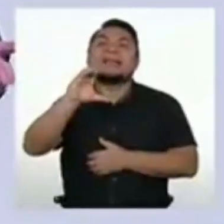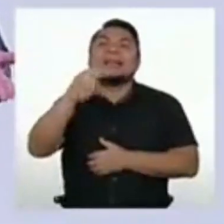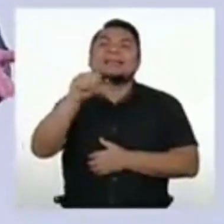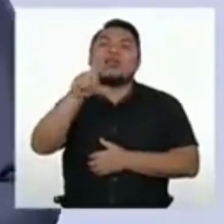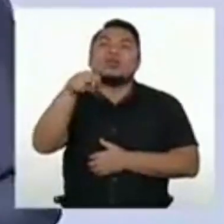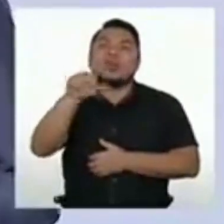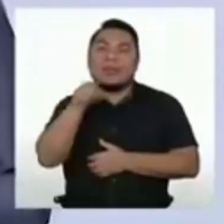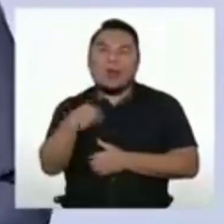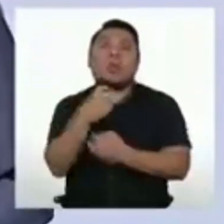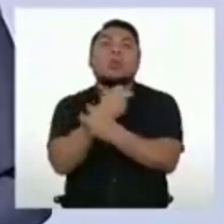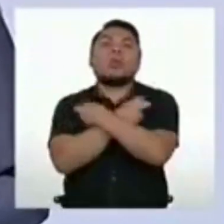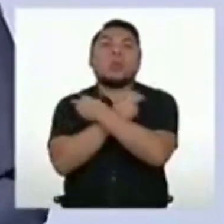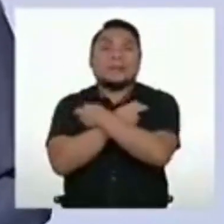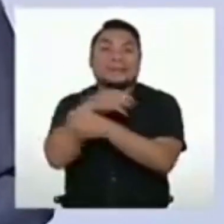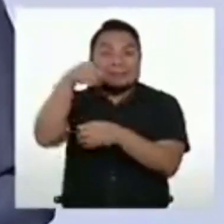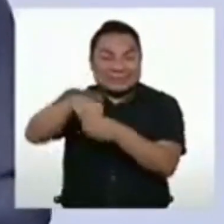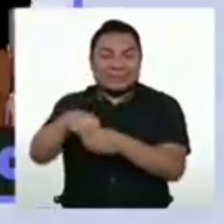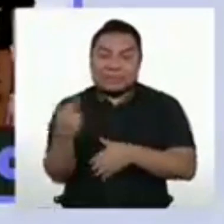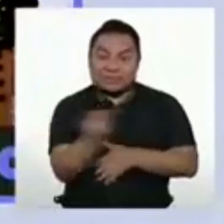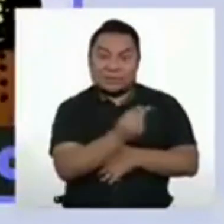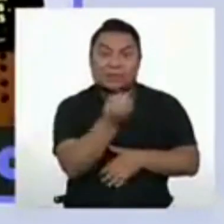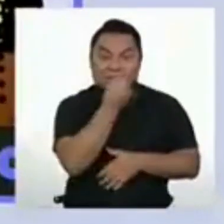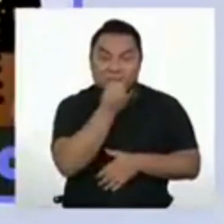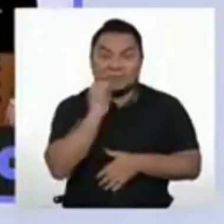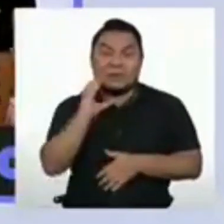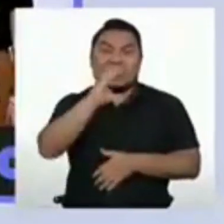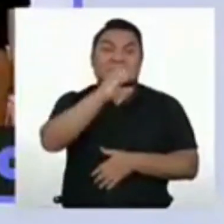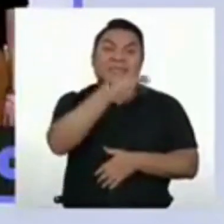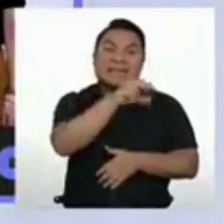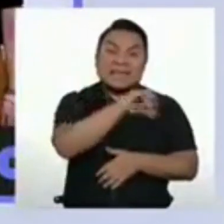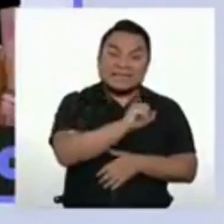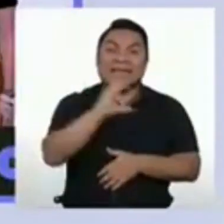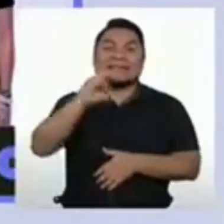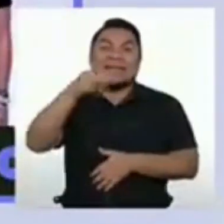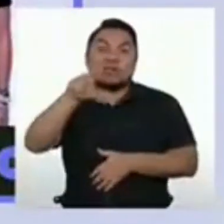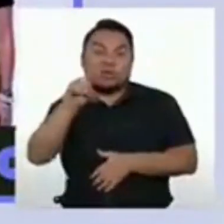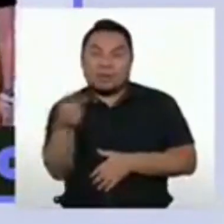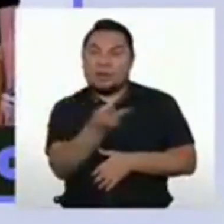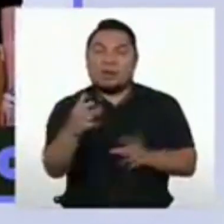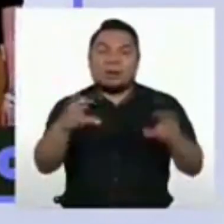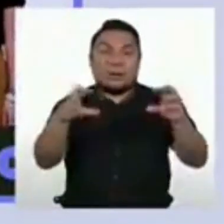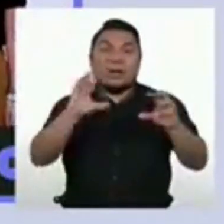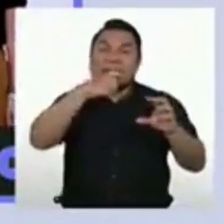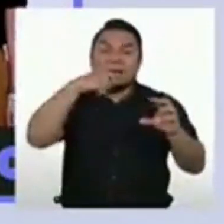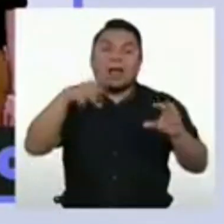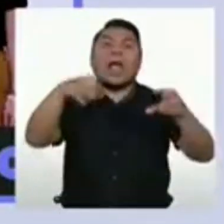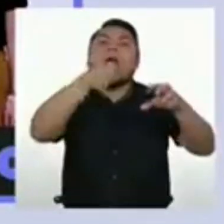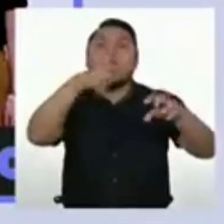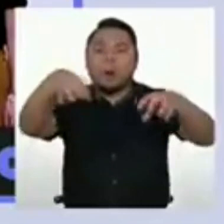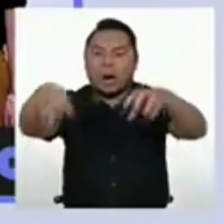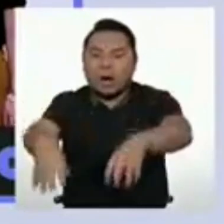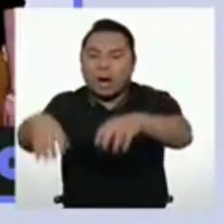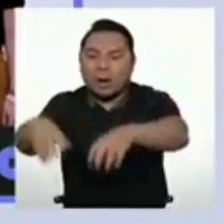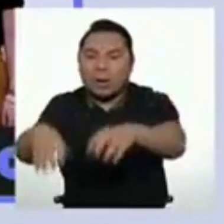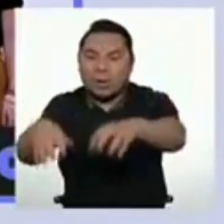que cuenta con huesos. Para poder consumir ambos, charqui o chalona, es necesario remojarlos en agua, cocinarlos